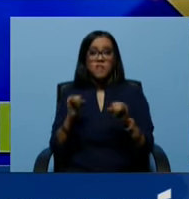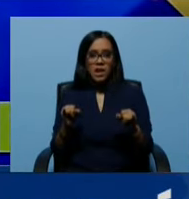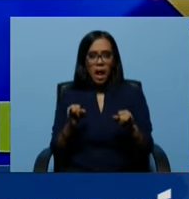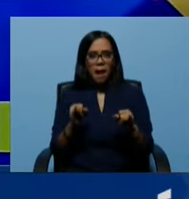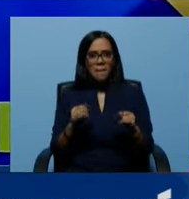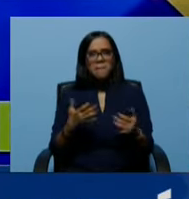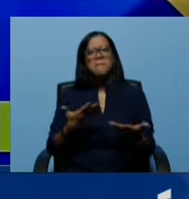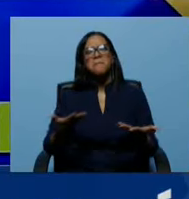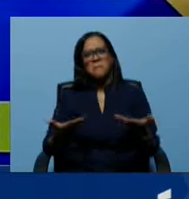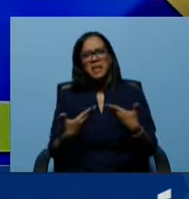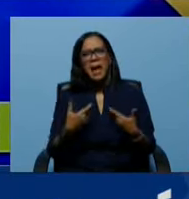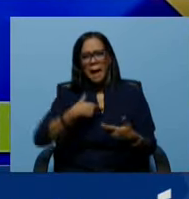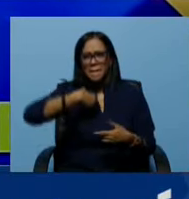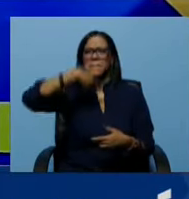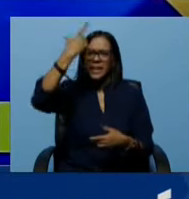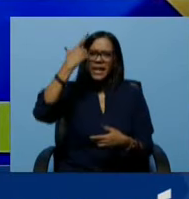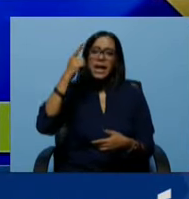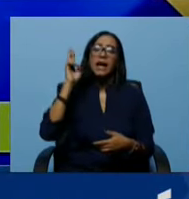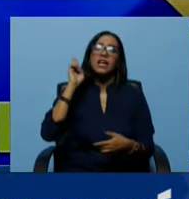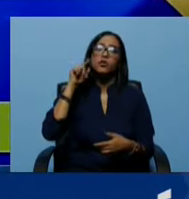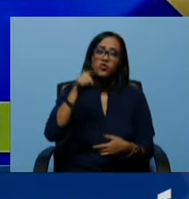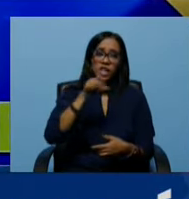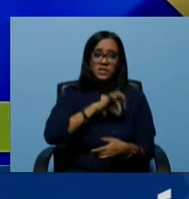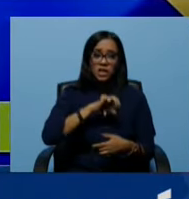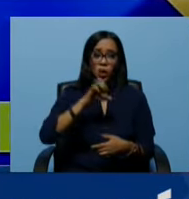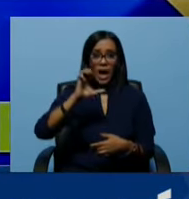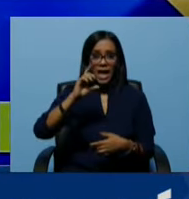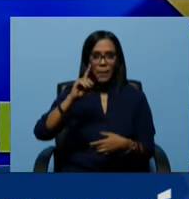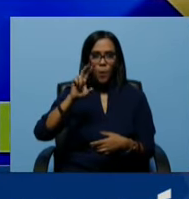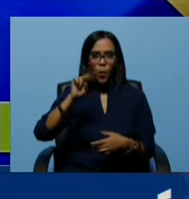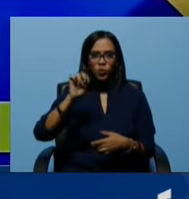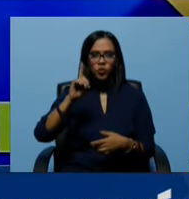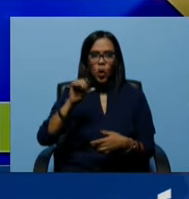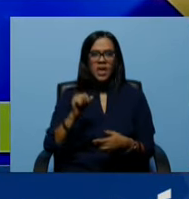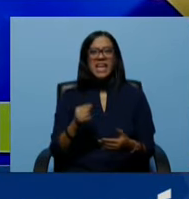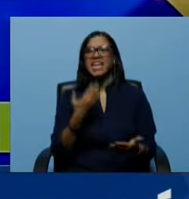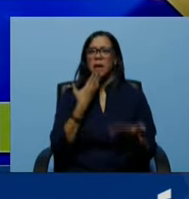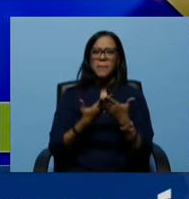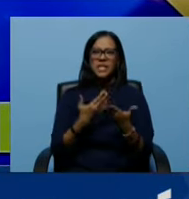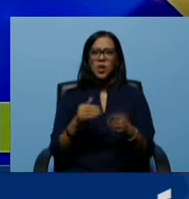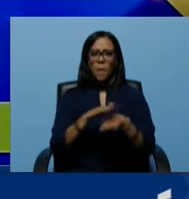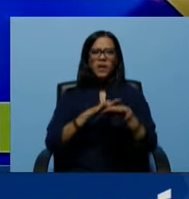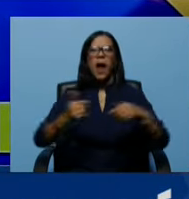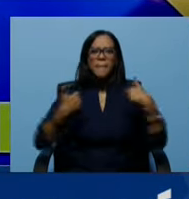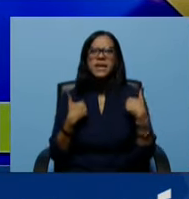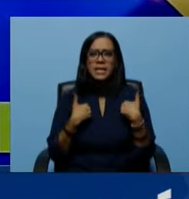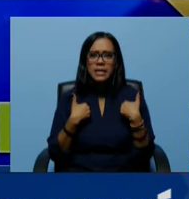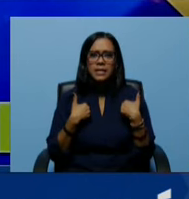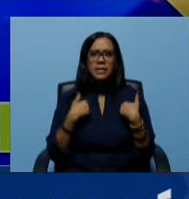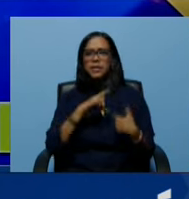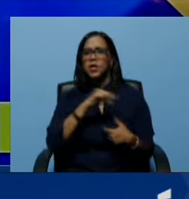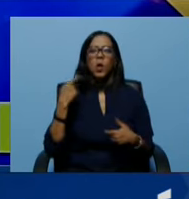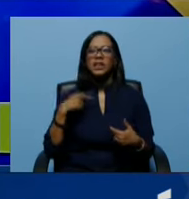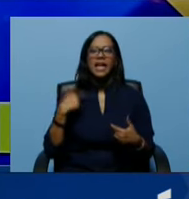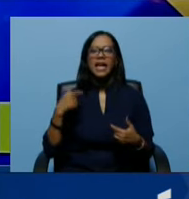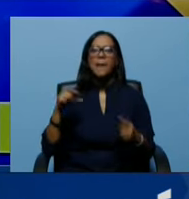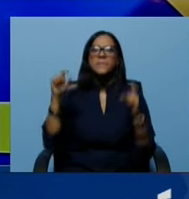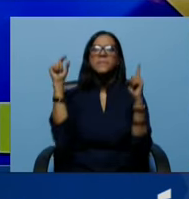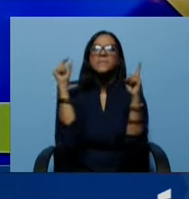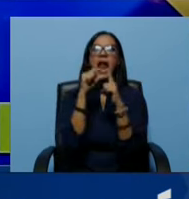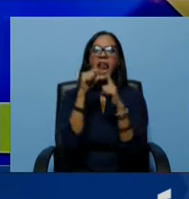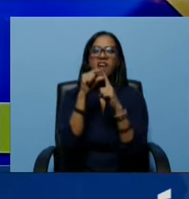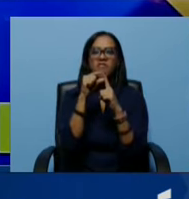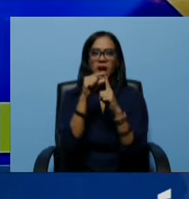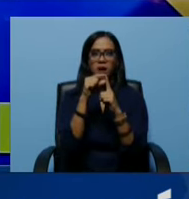da pena ajena que usted, señor González Urrutia, que me pidió clemencia a mí, no tenga palabra. No